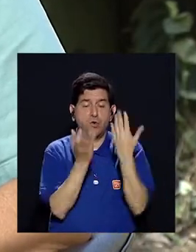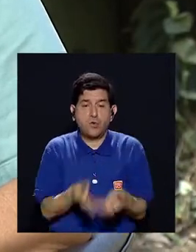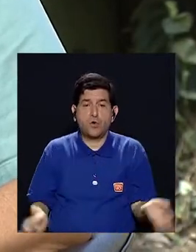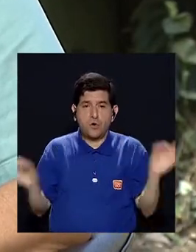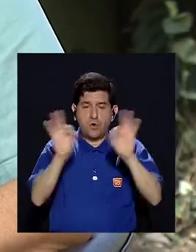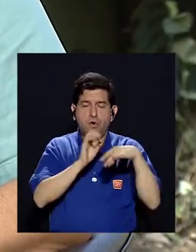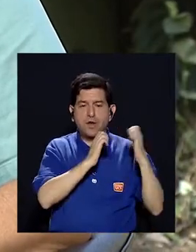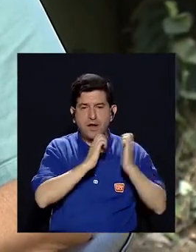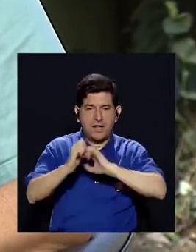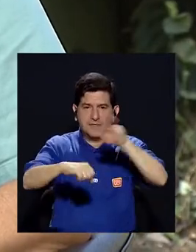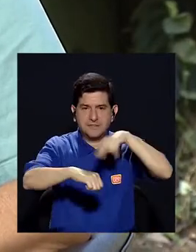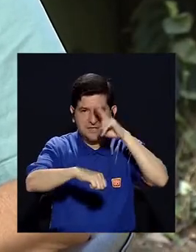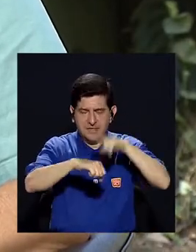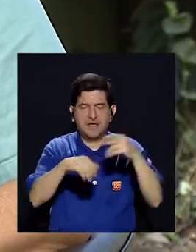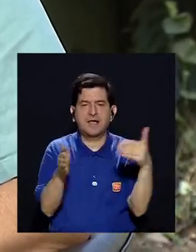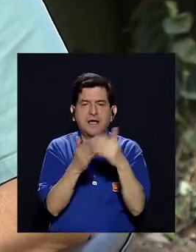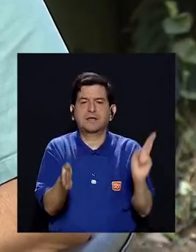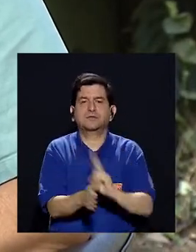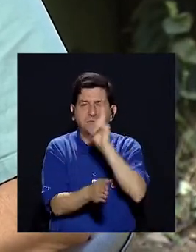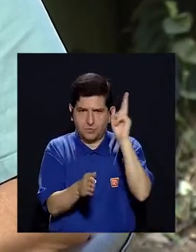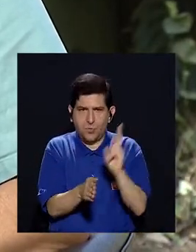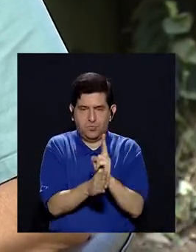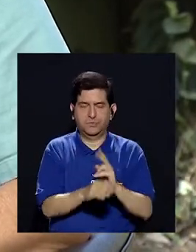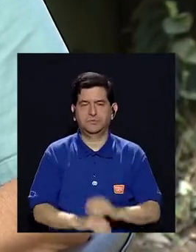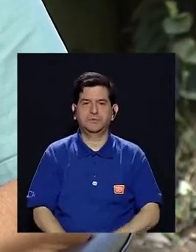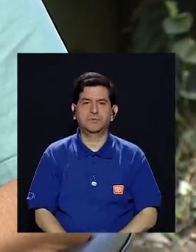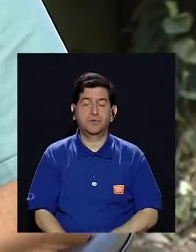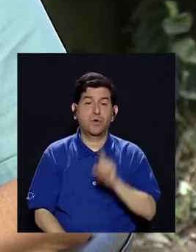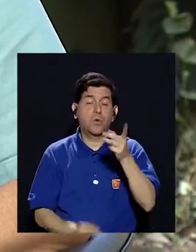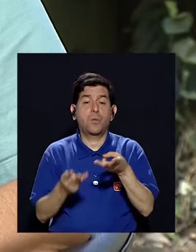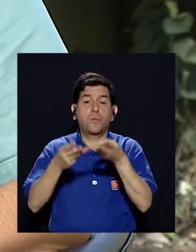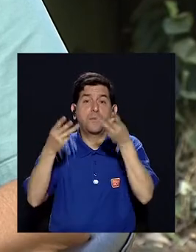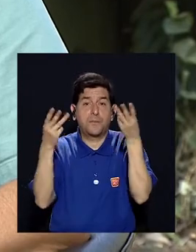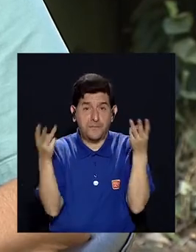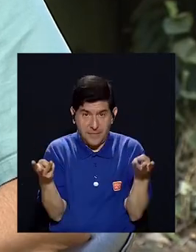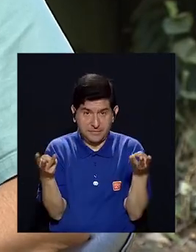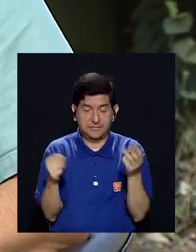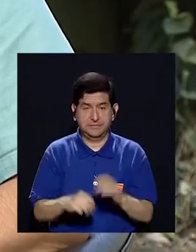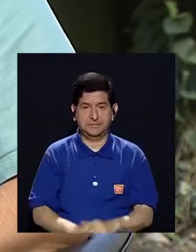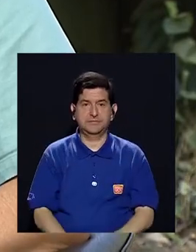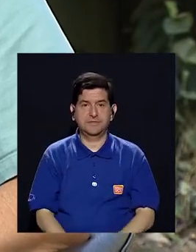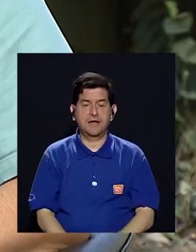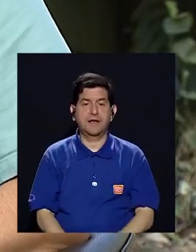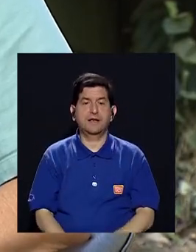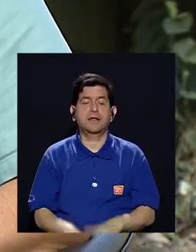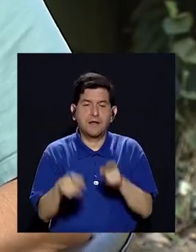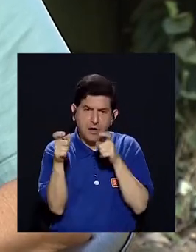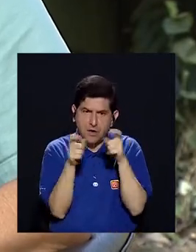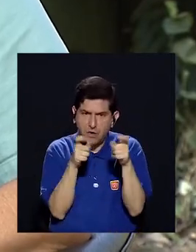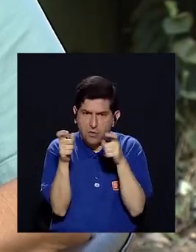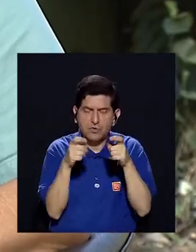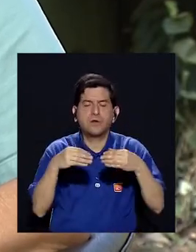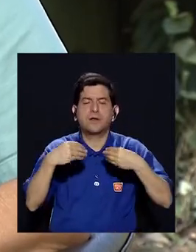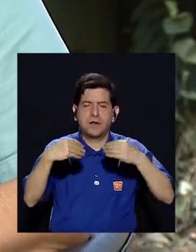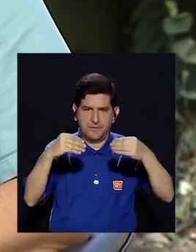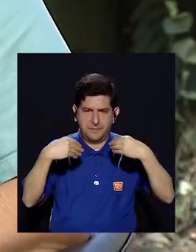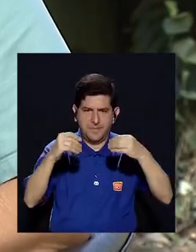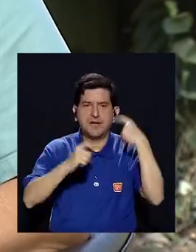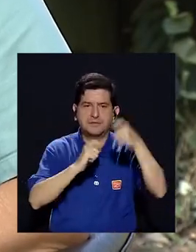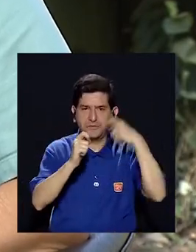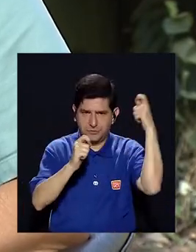papel muy importante la Estrategia Nacional de Reciclaje, que es uno de los materiales que está regulando, son los